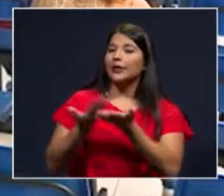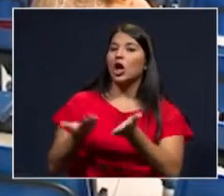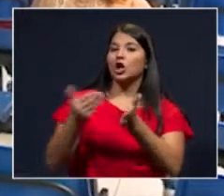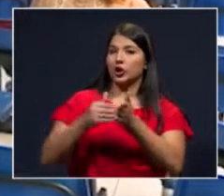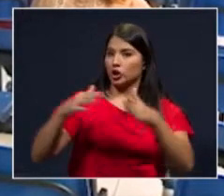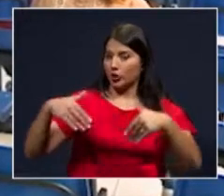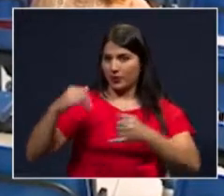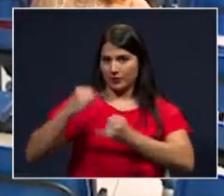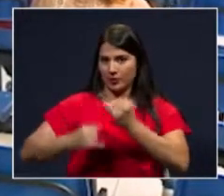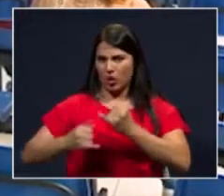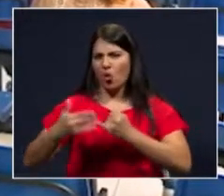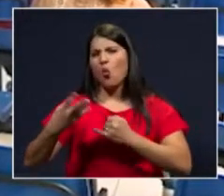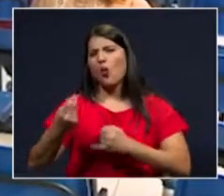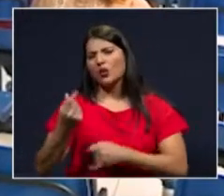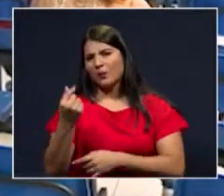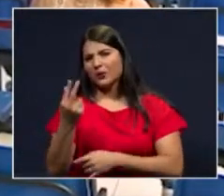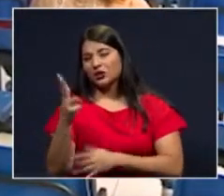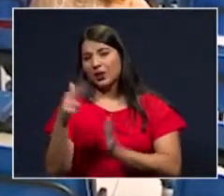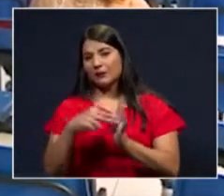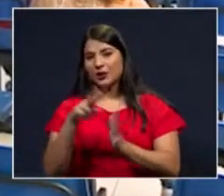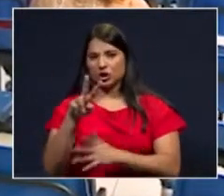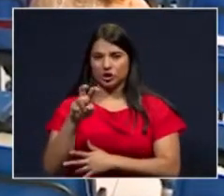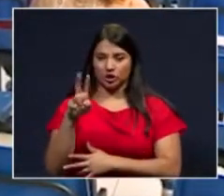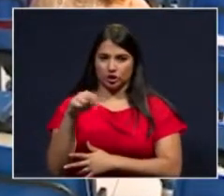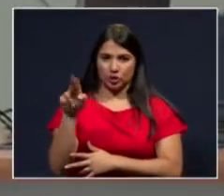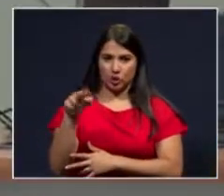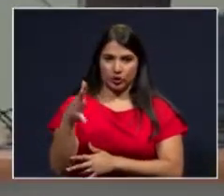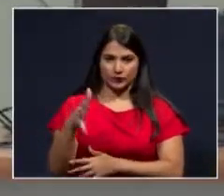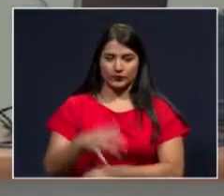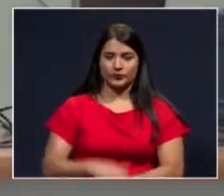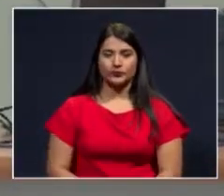ronda los 3.300 colones.